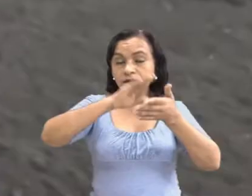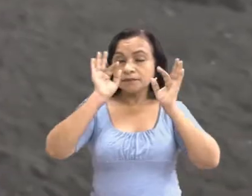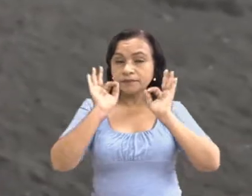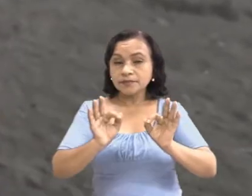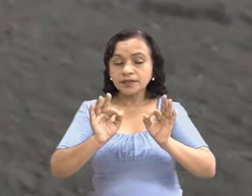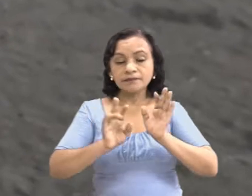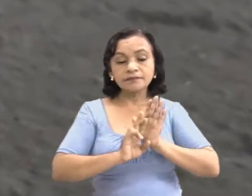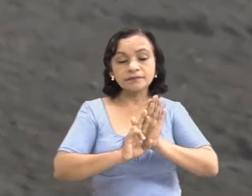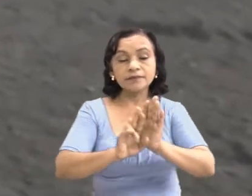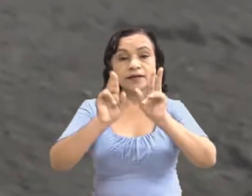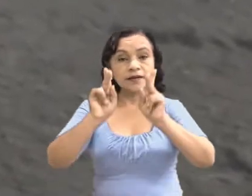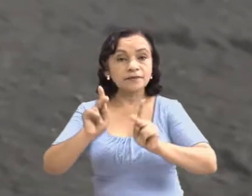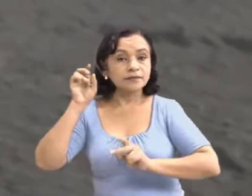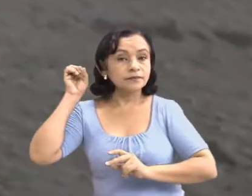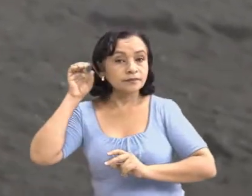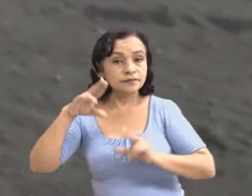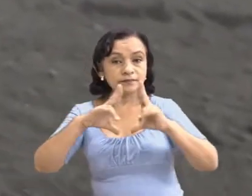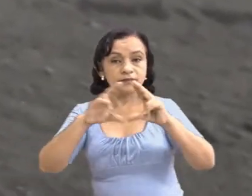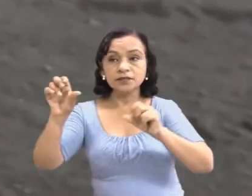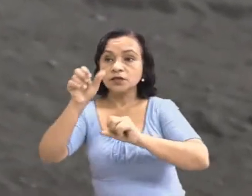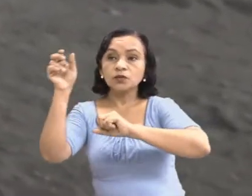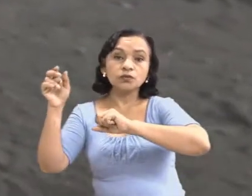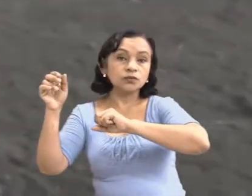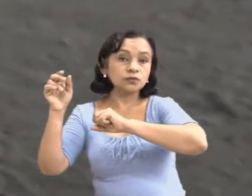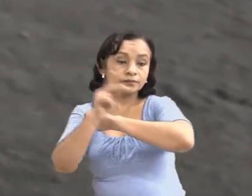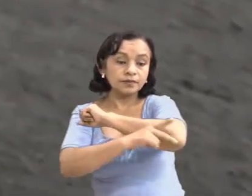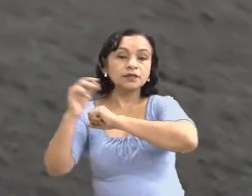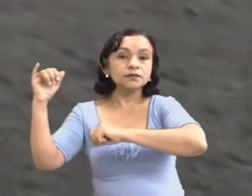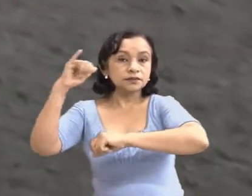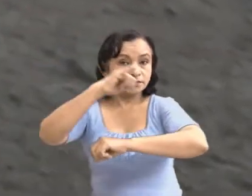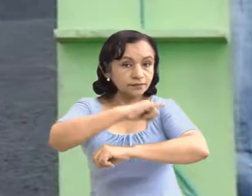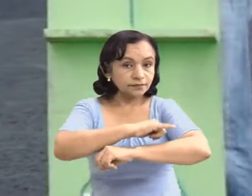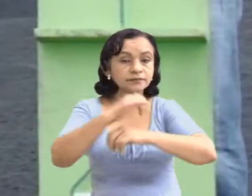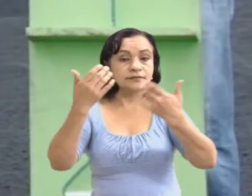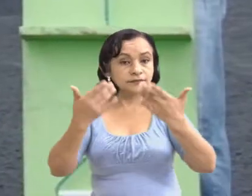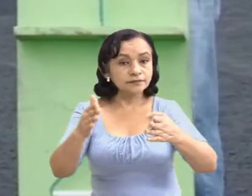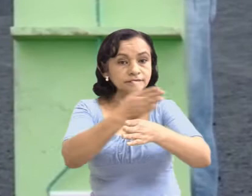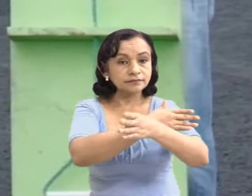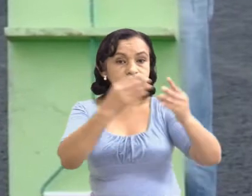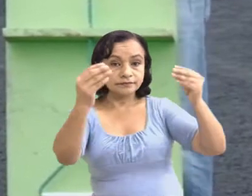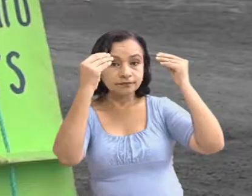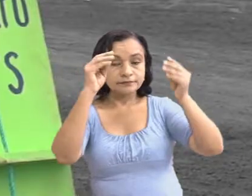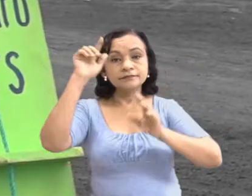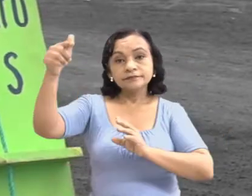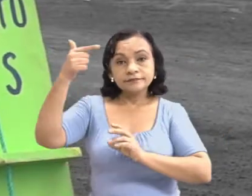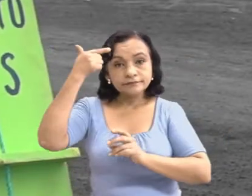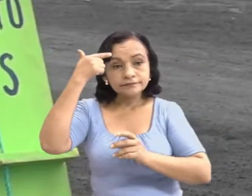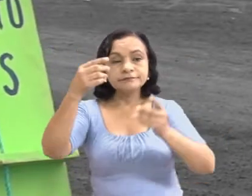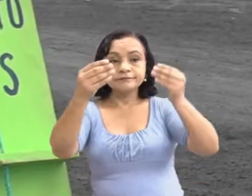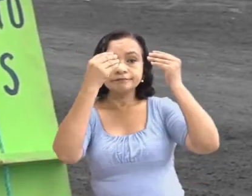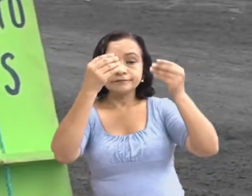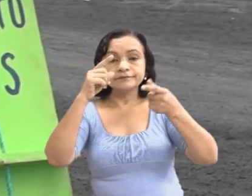para darle respuesta al turista nacional y no nacional. y hemos recibido capacitaciones a través del gobierno y a través